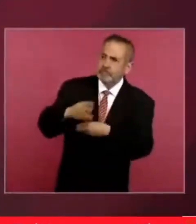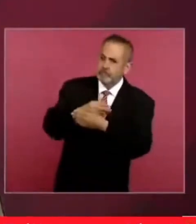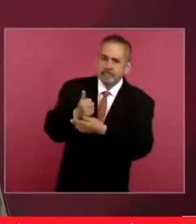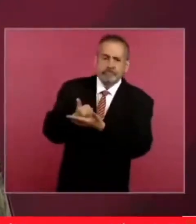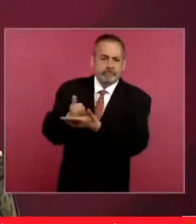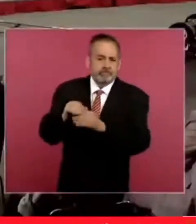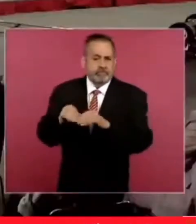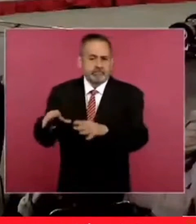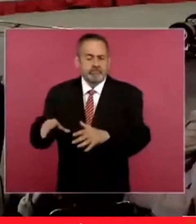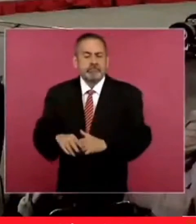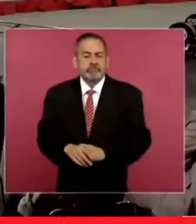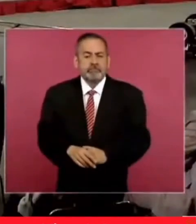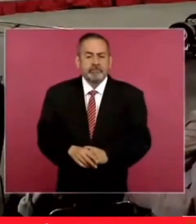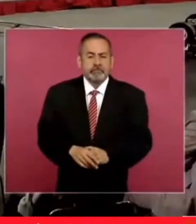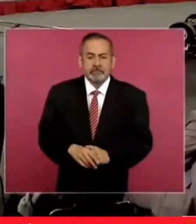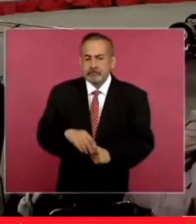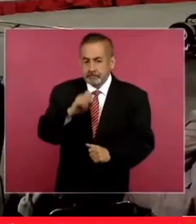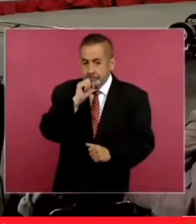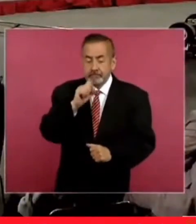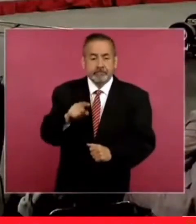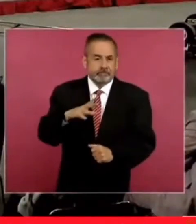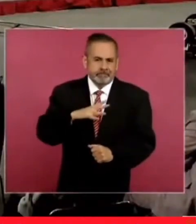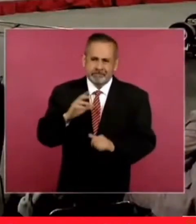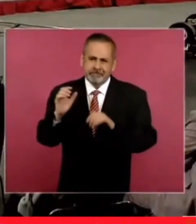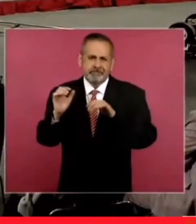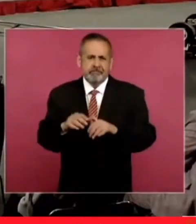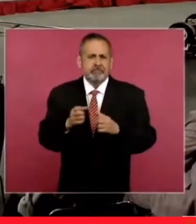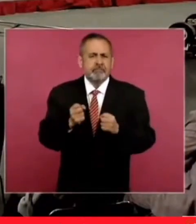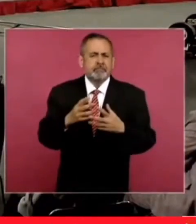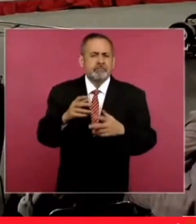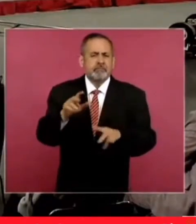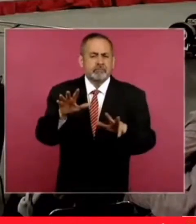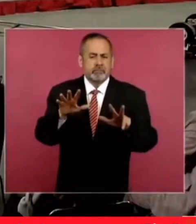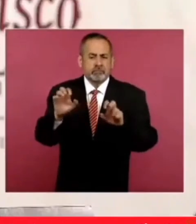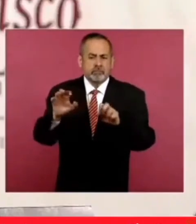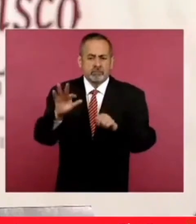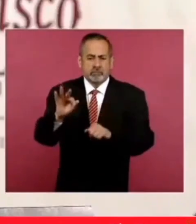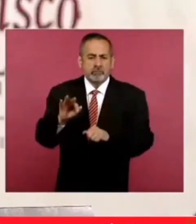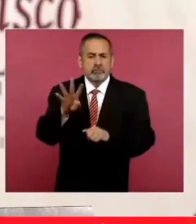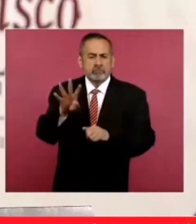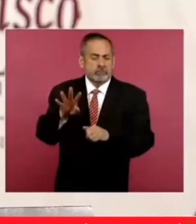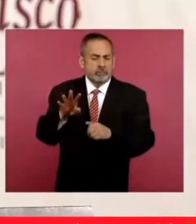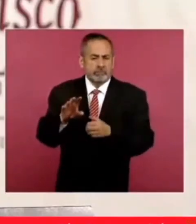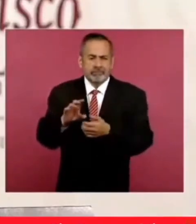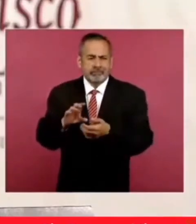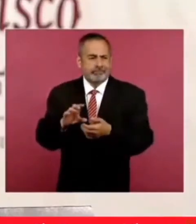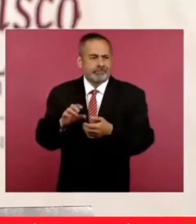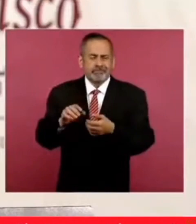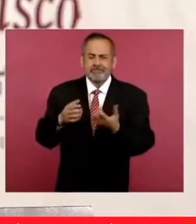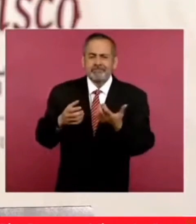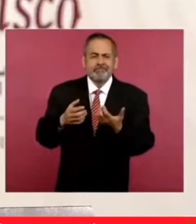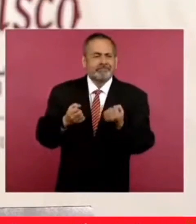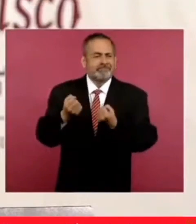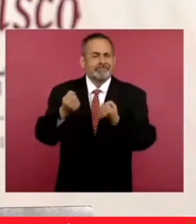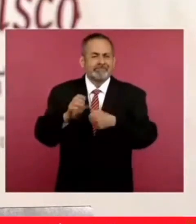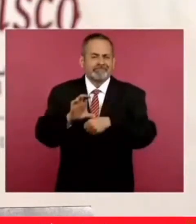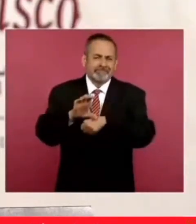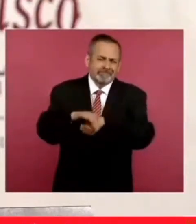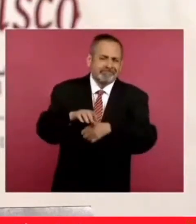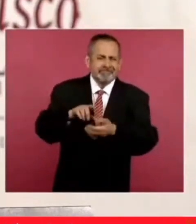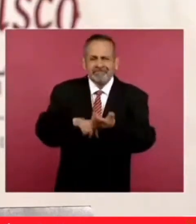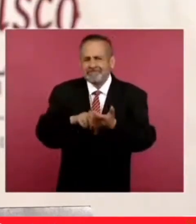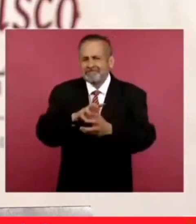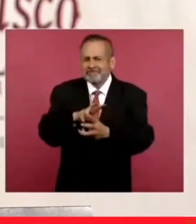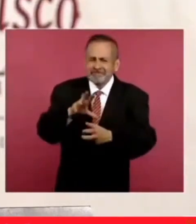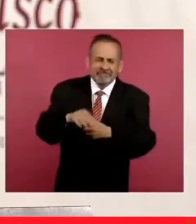esa dirección. Tenemos una fuerza de trabajo de 844 unidades de maquinaria pesada y volteos. Y hemos